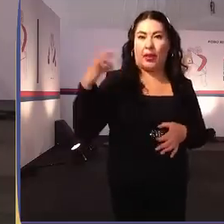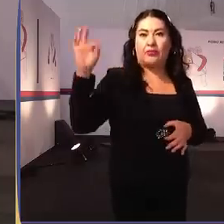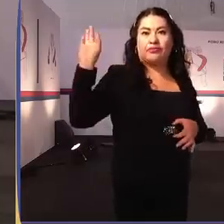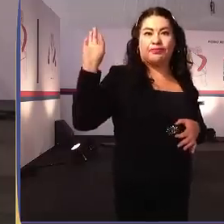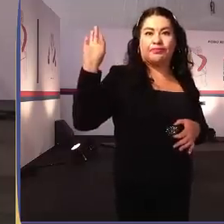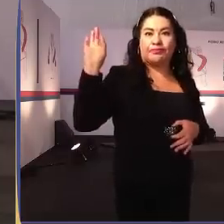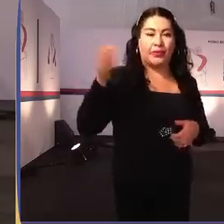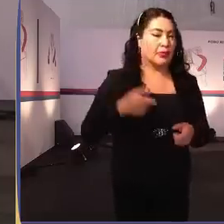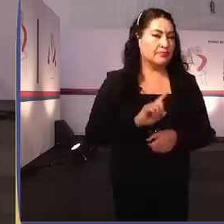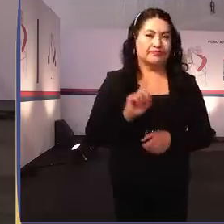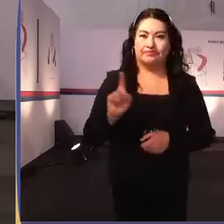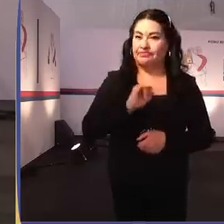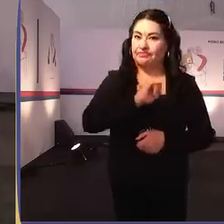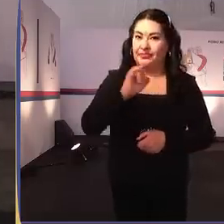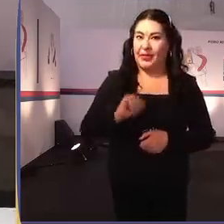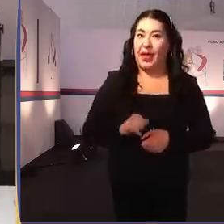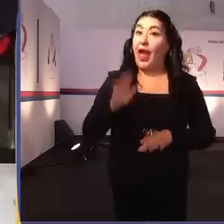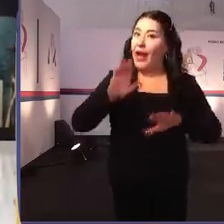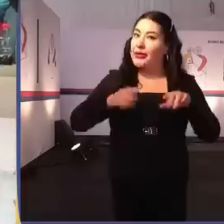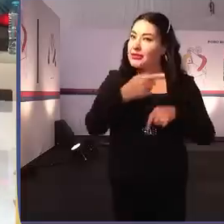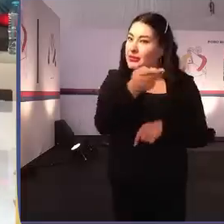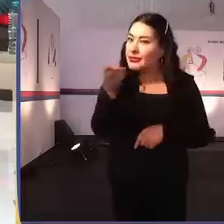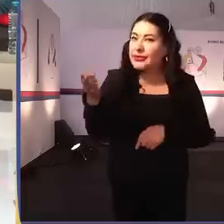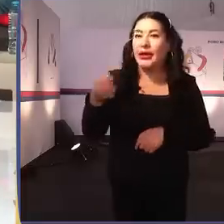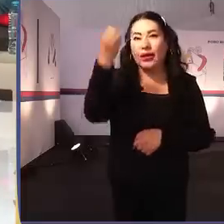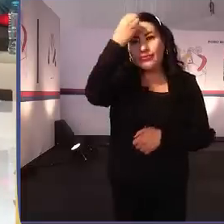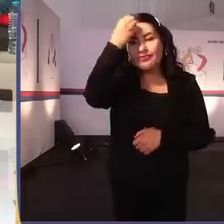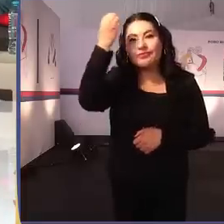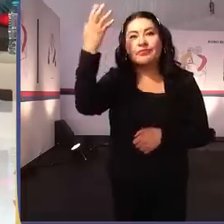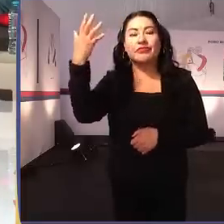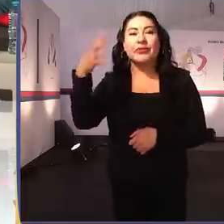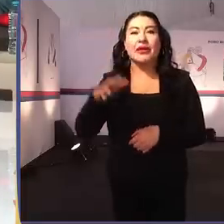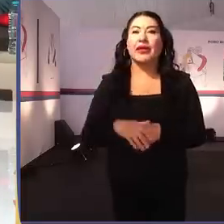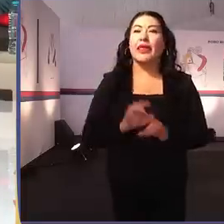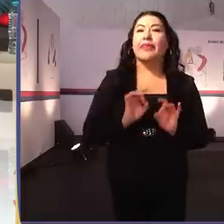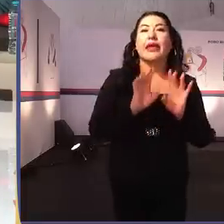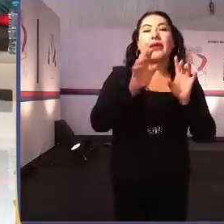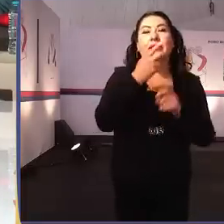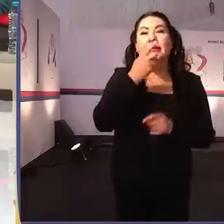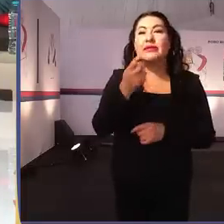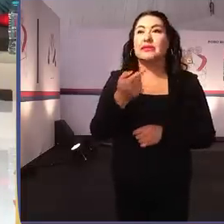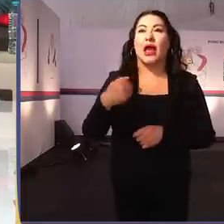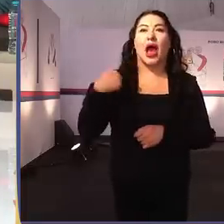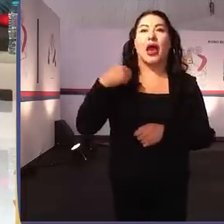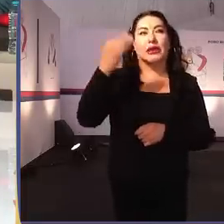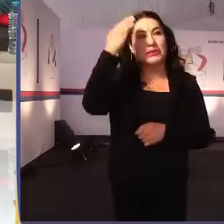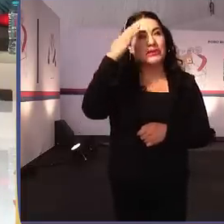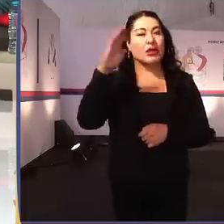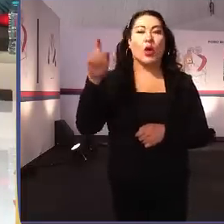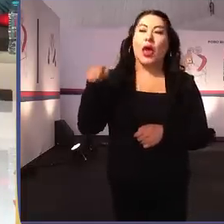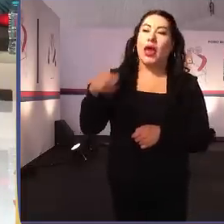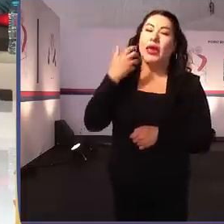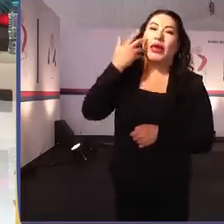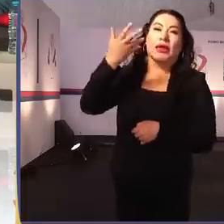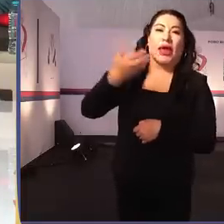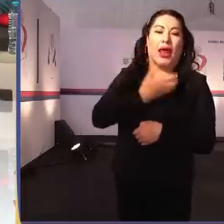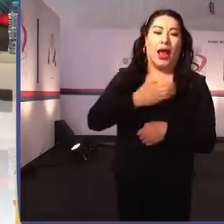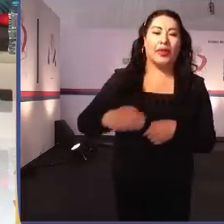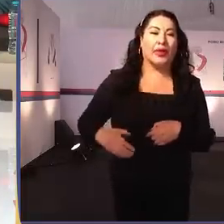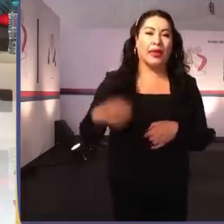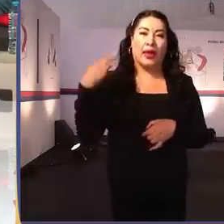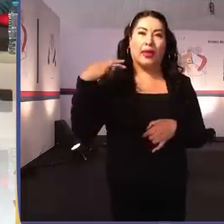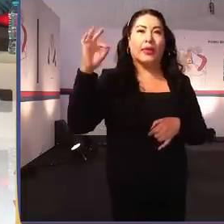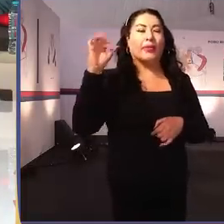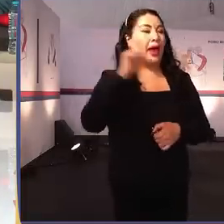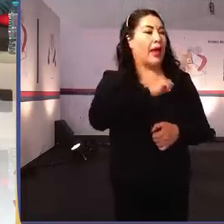Y es la amnesia la que los lleva a olvidarlo y a hacer suponer o a decir que la señora es el as bajo la manga, de pues hasta de